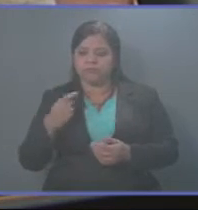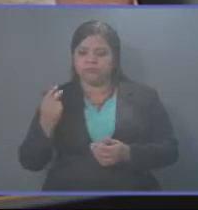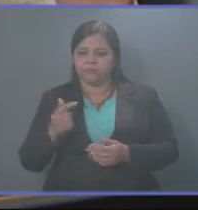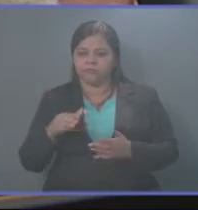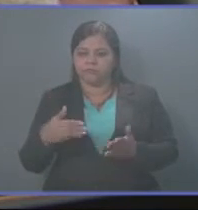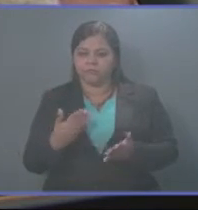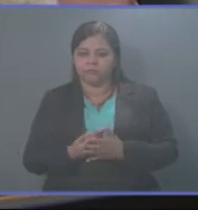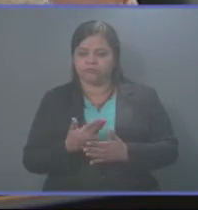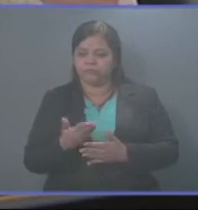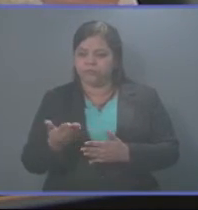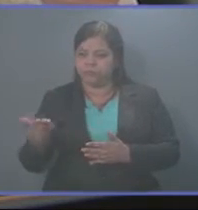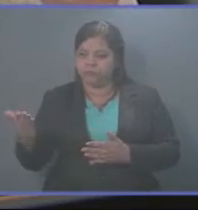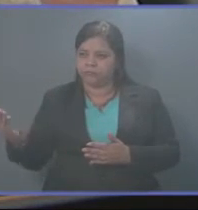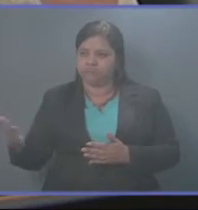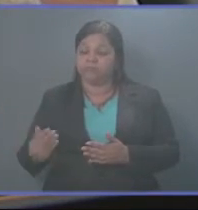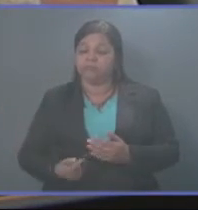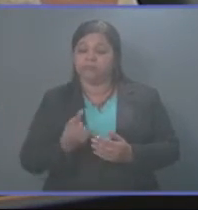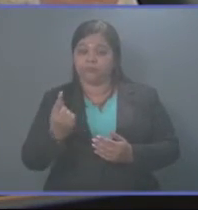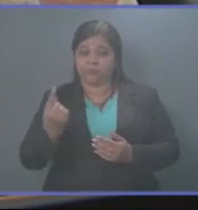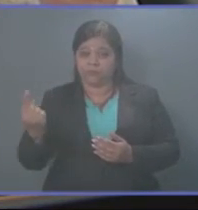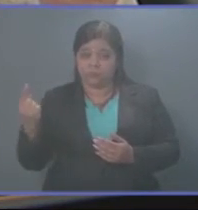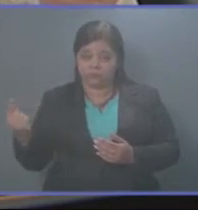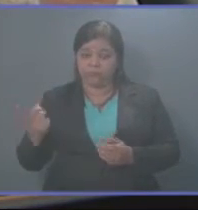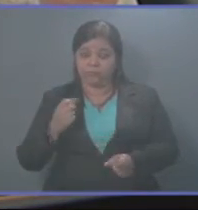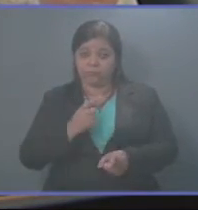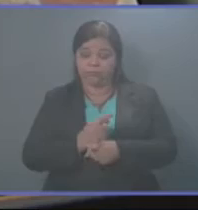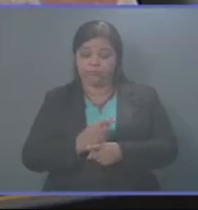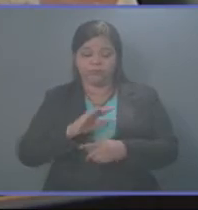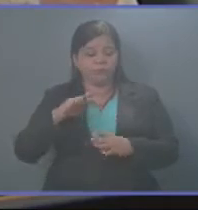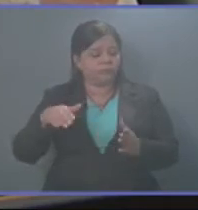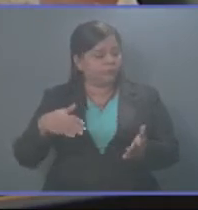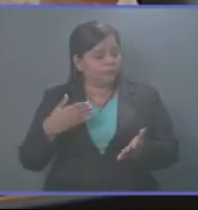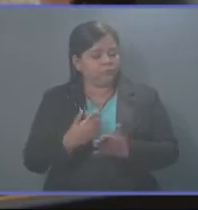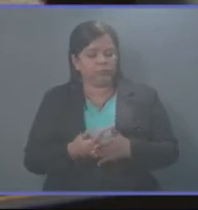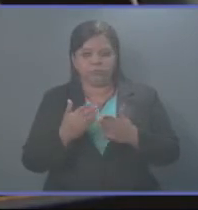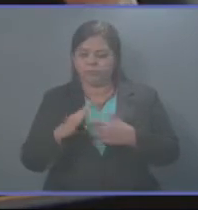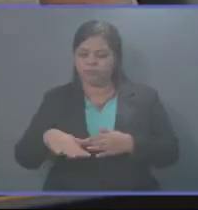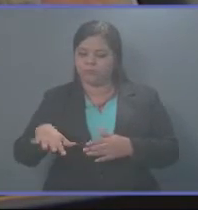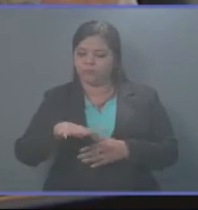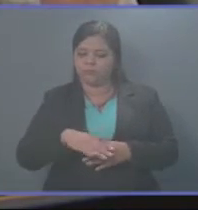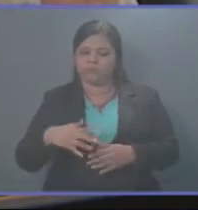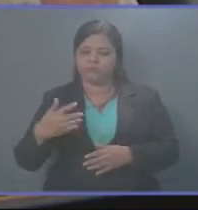recursos, los entrenadores y todas las diferentes áreas que